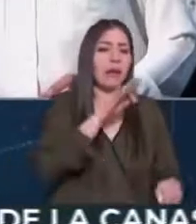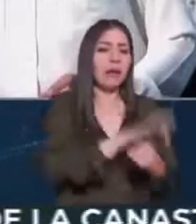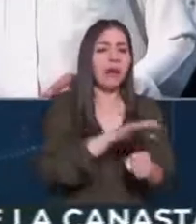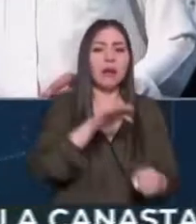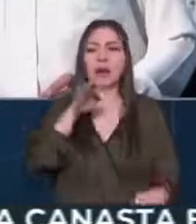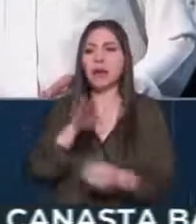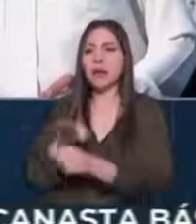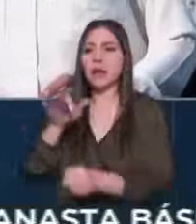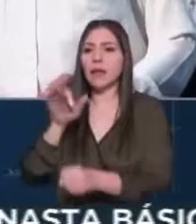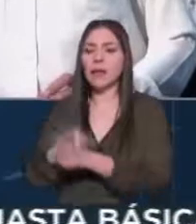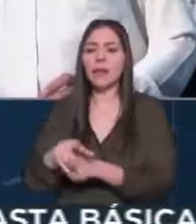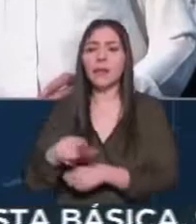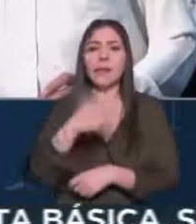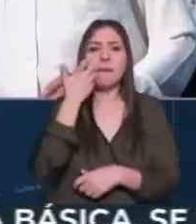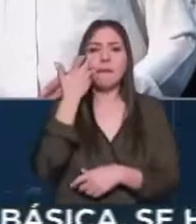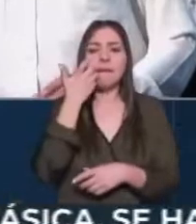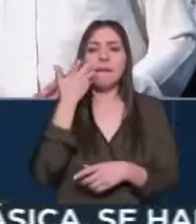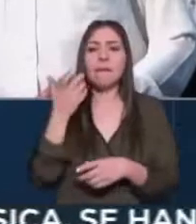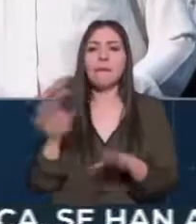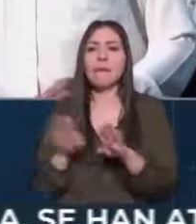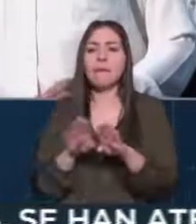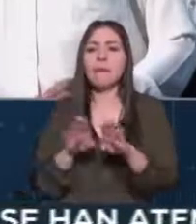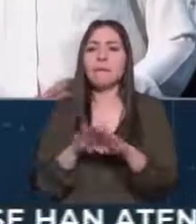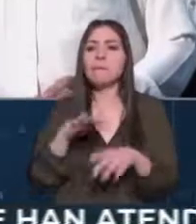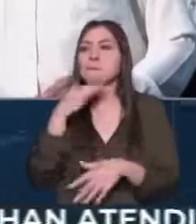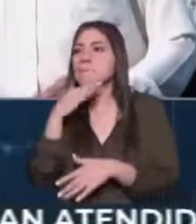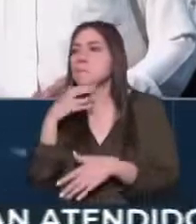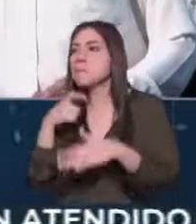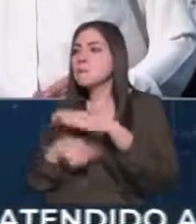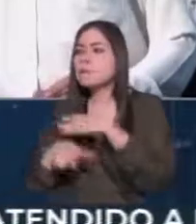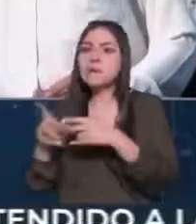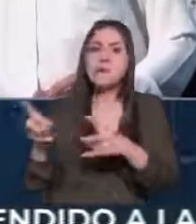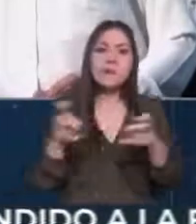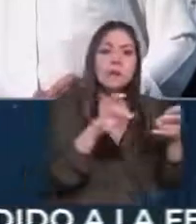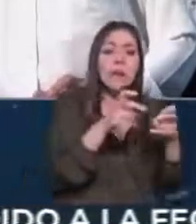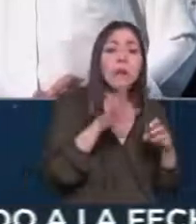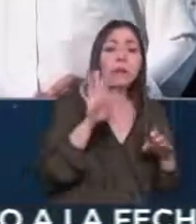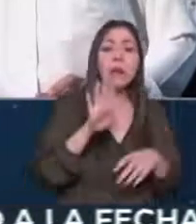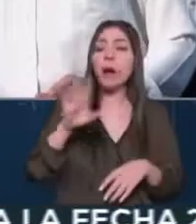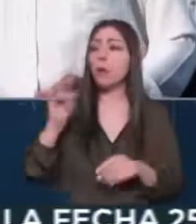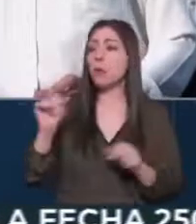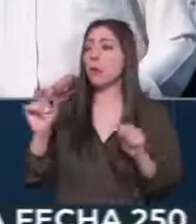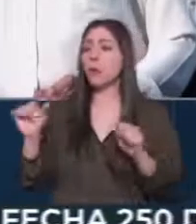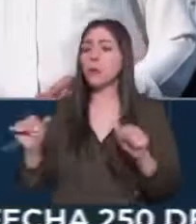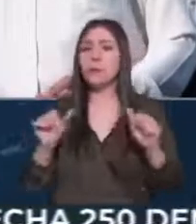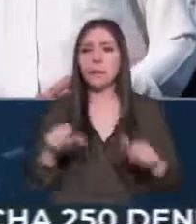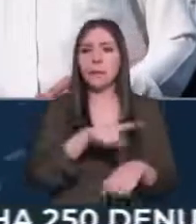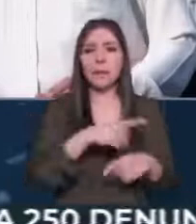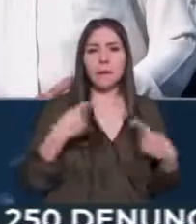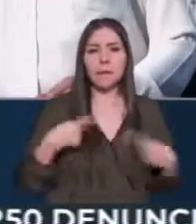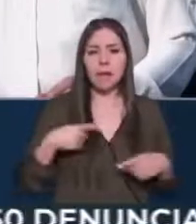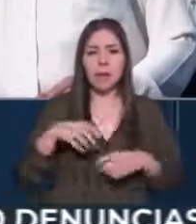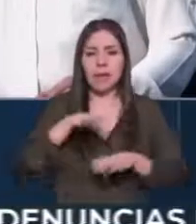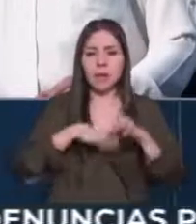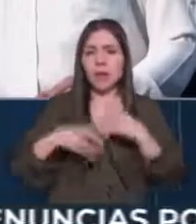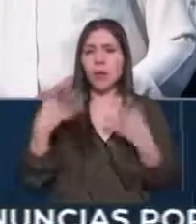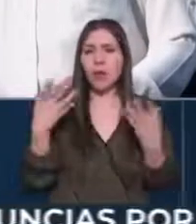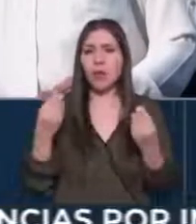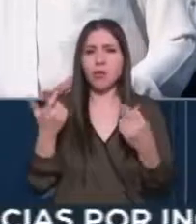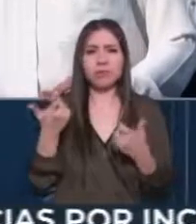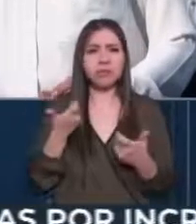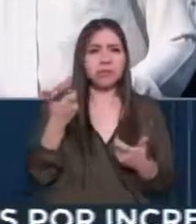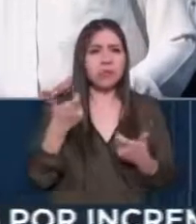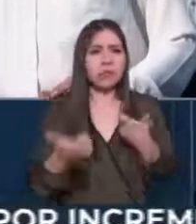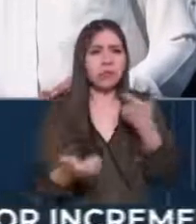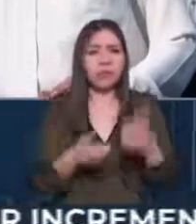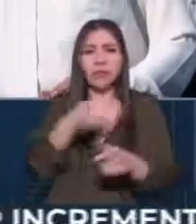son delincuentes de cuello blanco. Estos están ahora metiendo mucho dinero a las campañas electorales